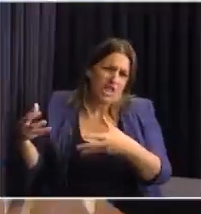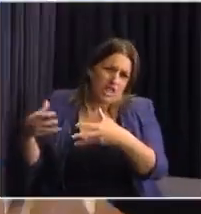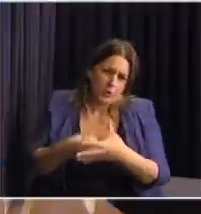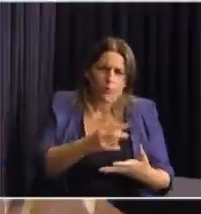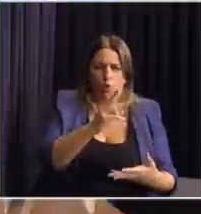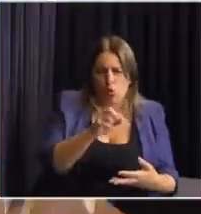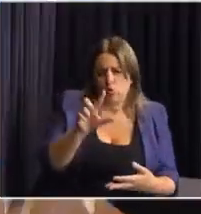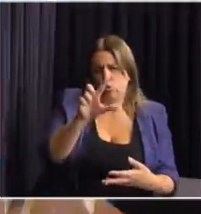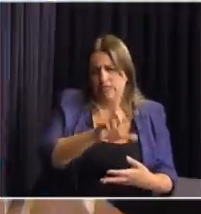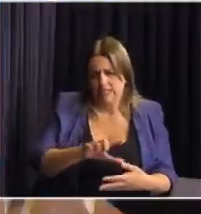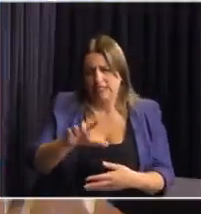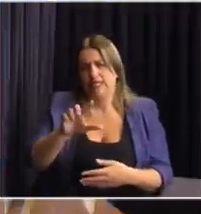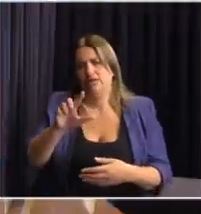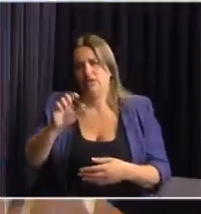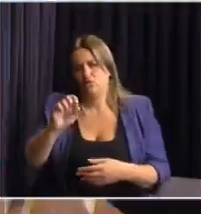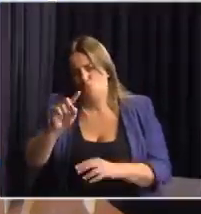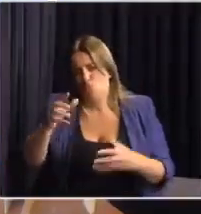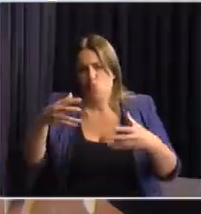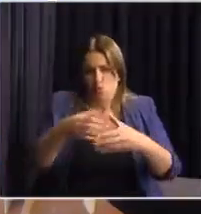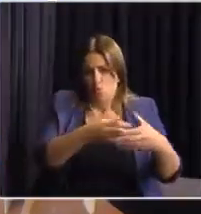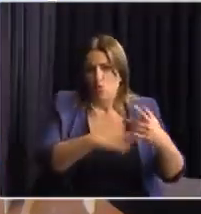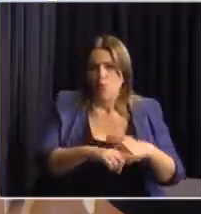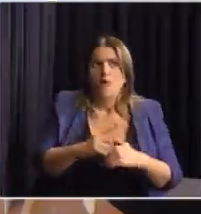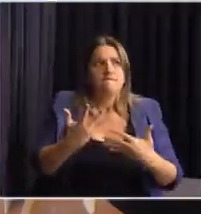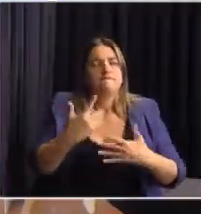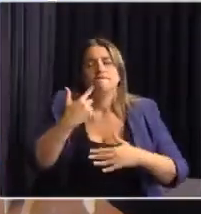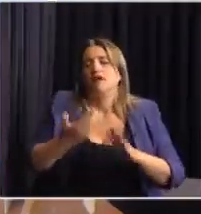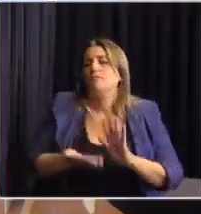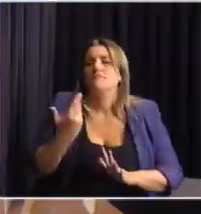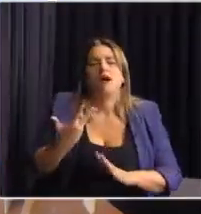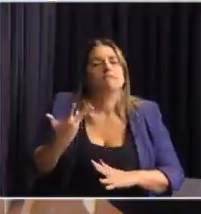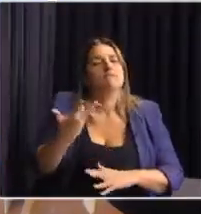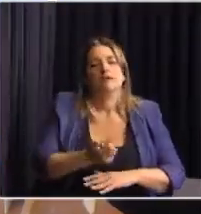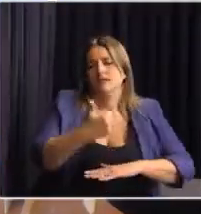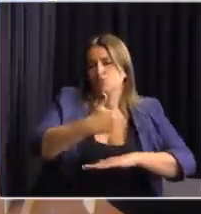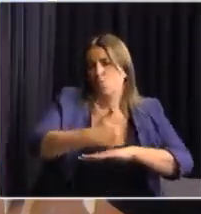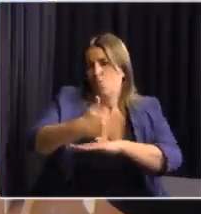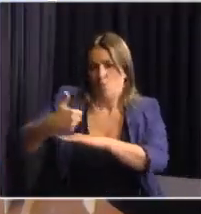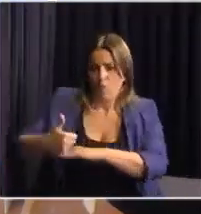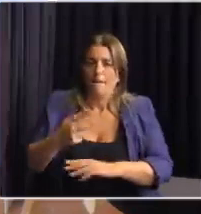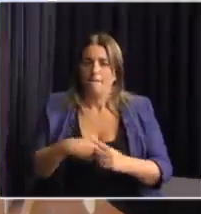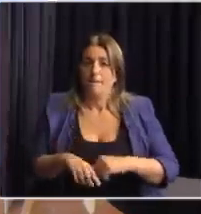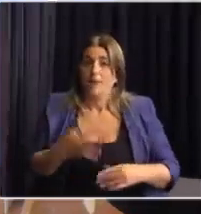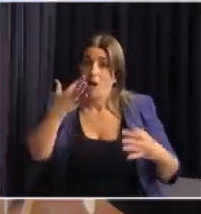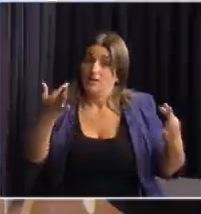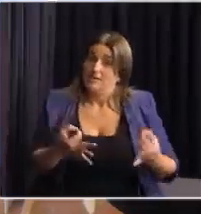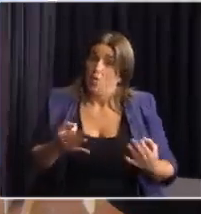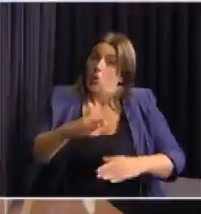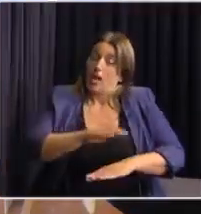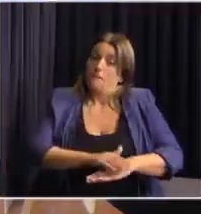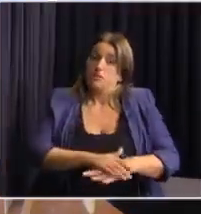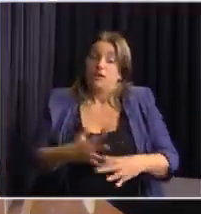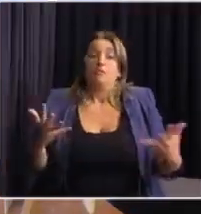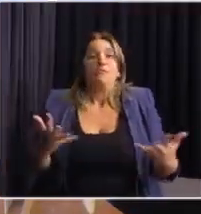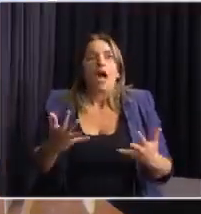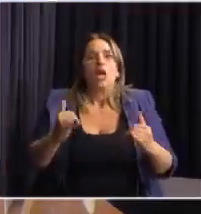educativos, somos defensores de la presencialidad, pero una presencialidad segura y responsable. Y en ese sentido, en este momento